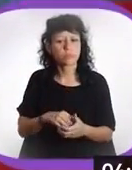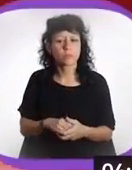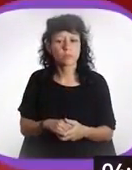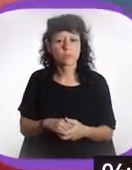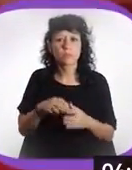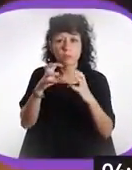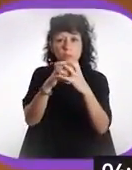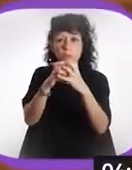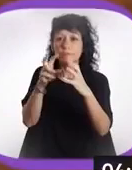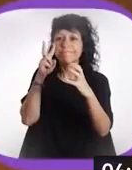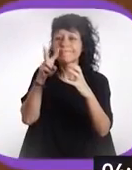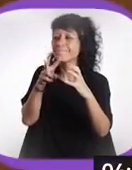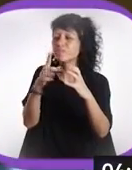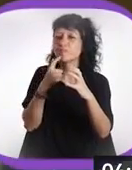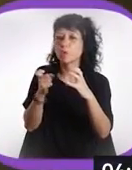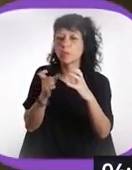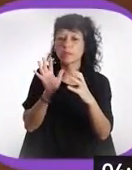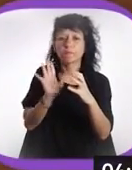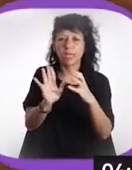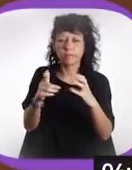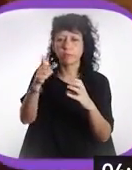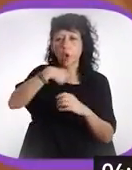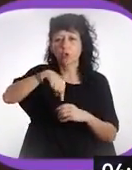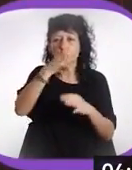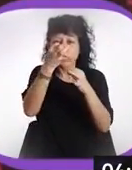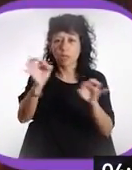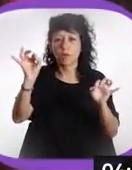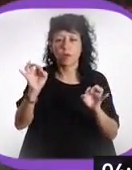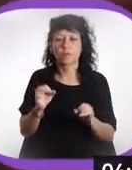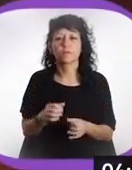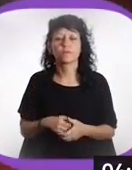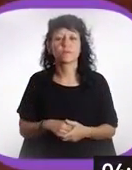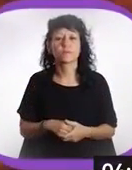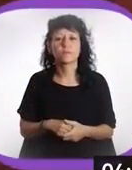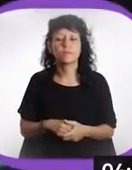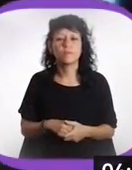¡Quieren el disco de datos! ¡Zeke, sujétate! ¡Te salvaremos!